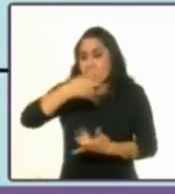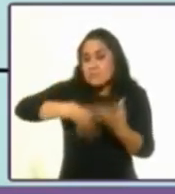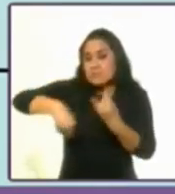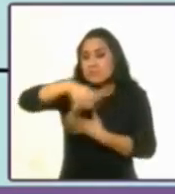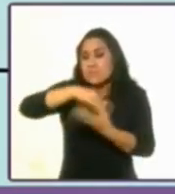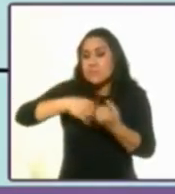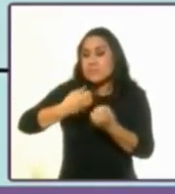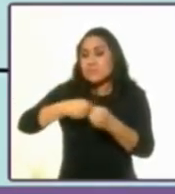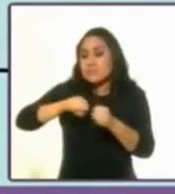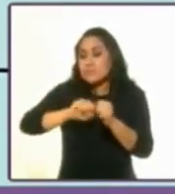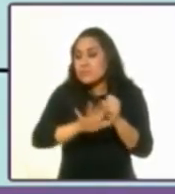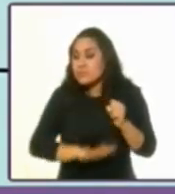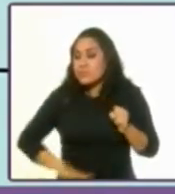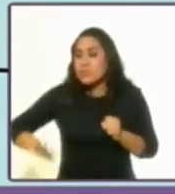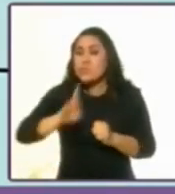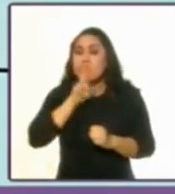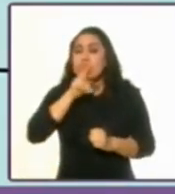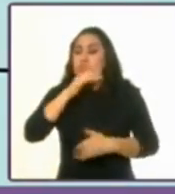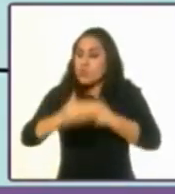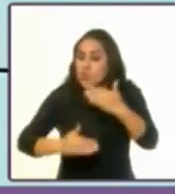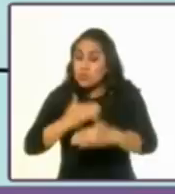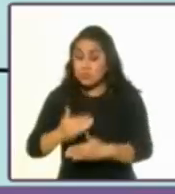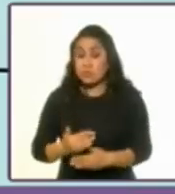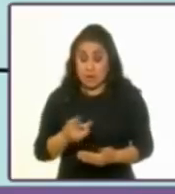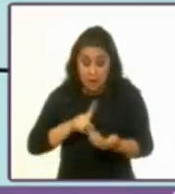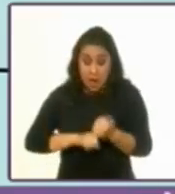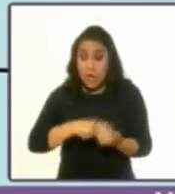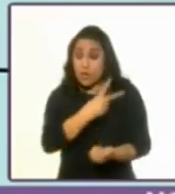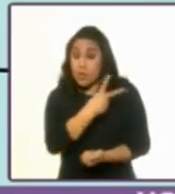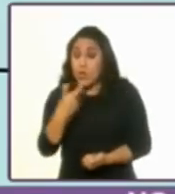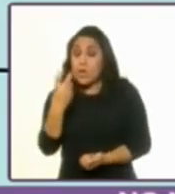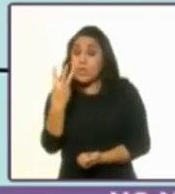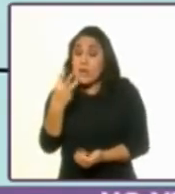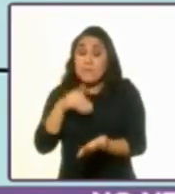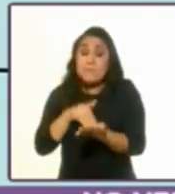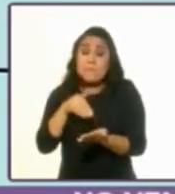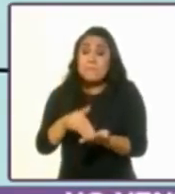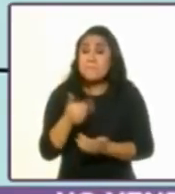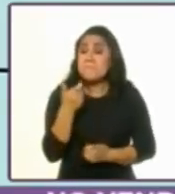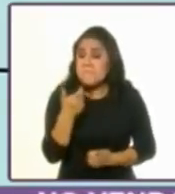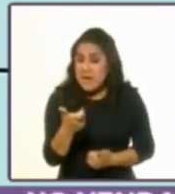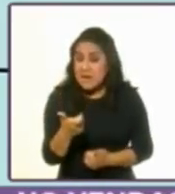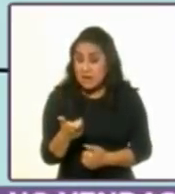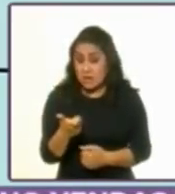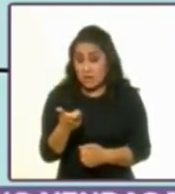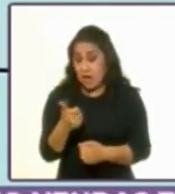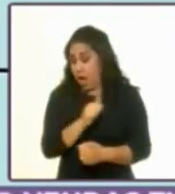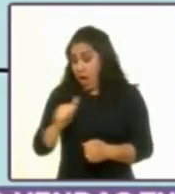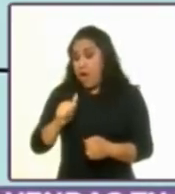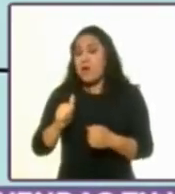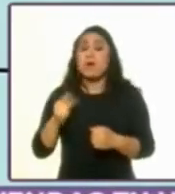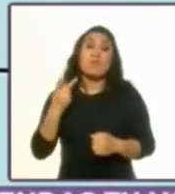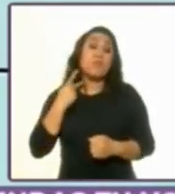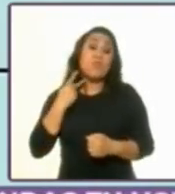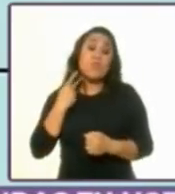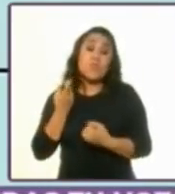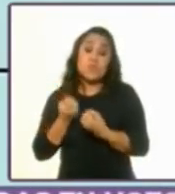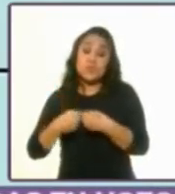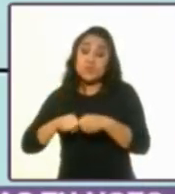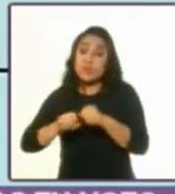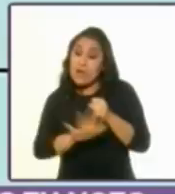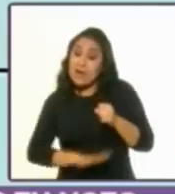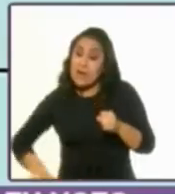resulta que son 203 millones de pesos para la toda la política social la que se está aplicando